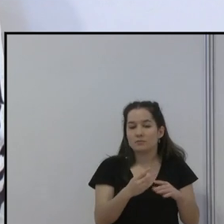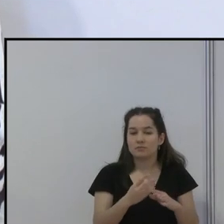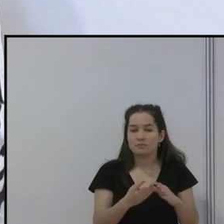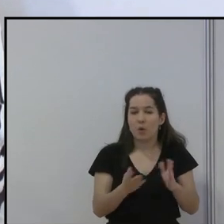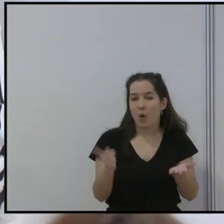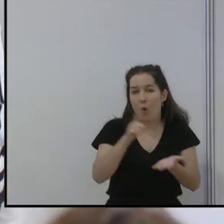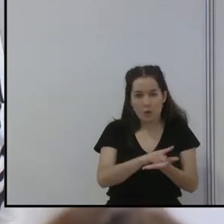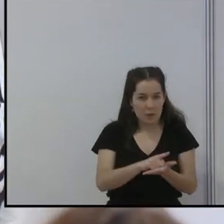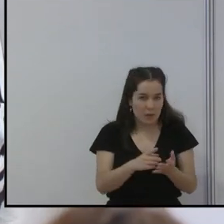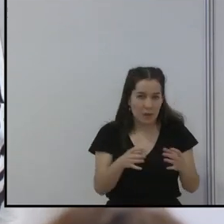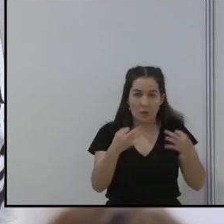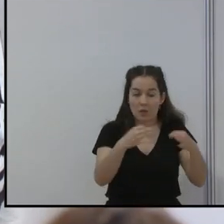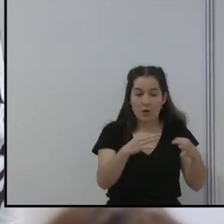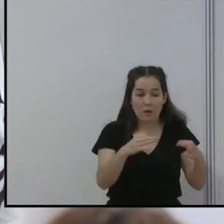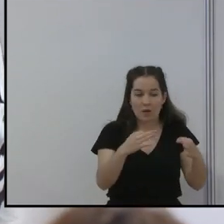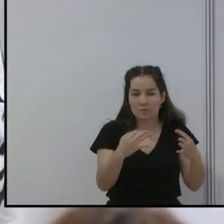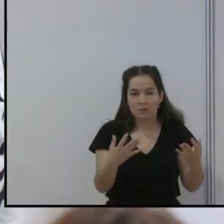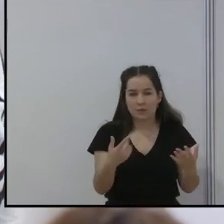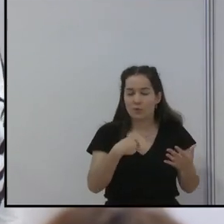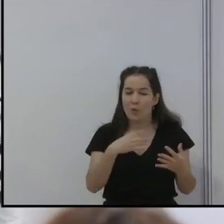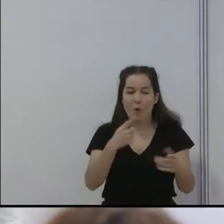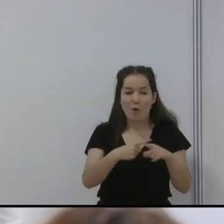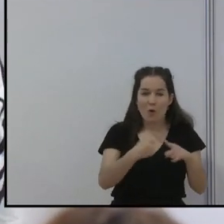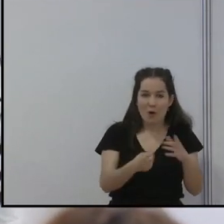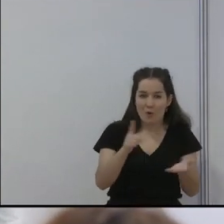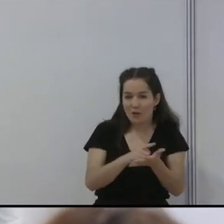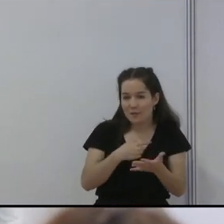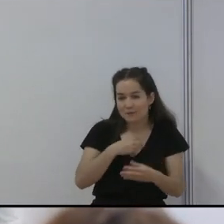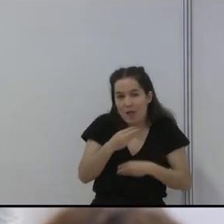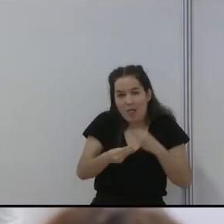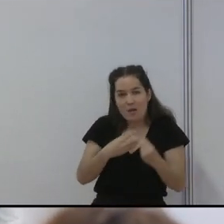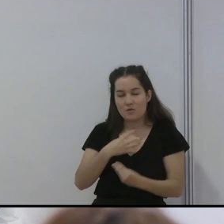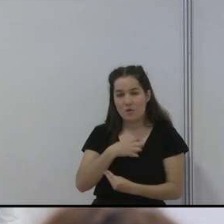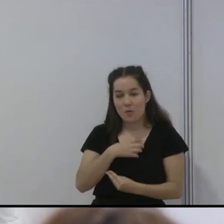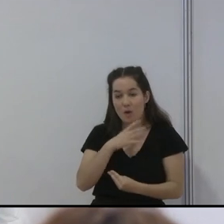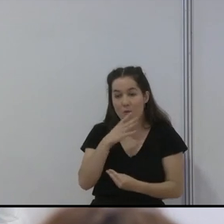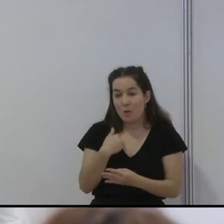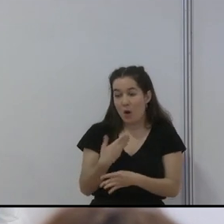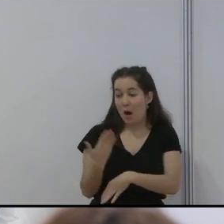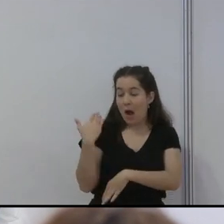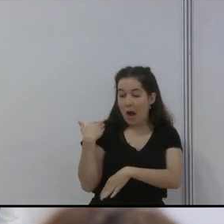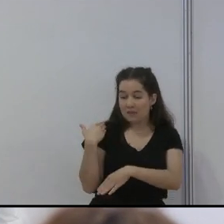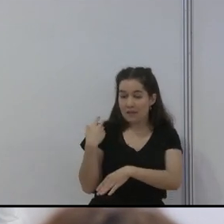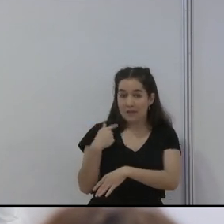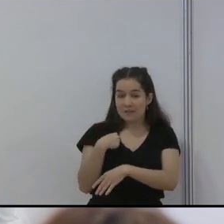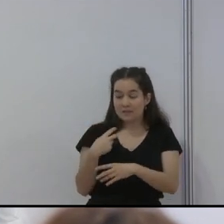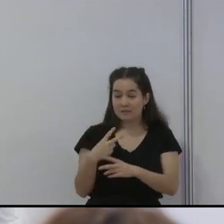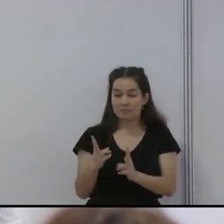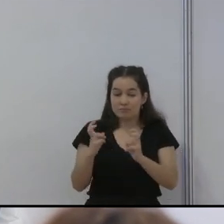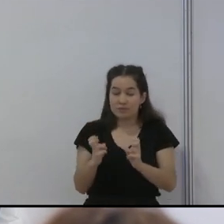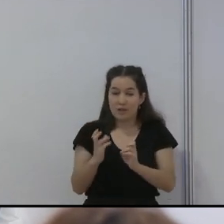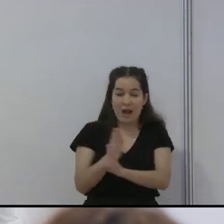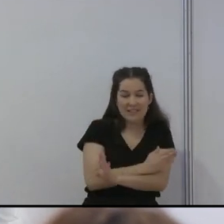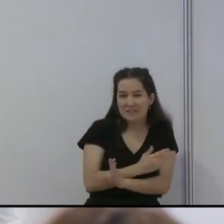ingresar, pero tú no puedes hacer nada de eso porque ni siquiera sabes cuáles eran las cosas que hacías antes de ingresar. O sea, no te generan, por lo menos no te generan la emoción